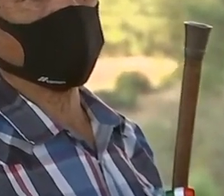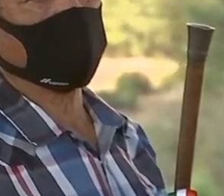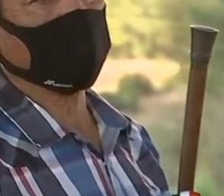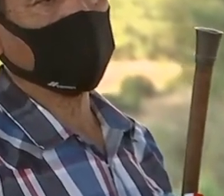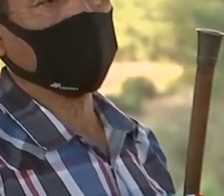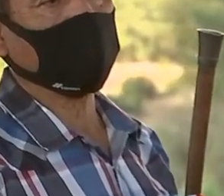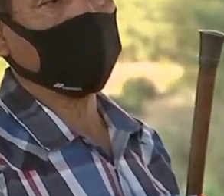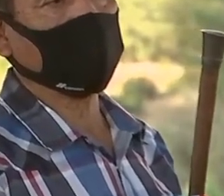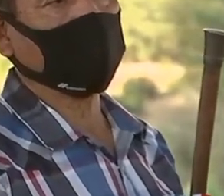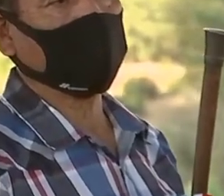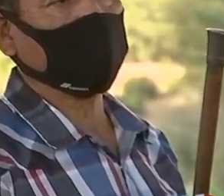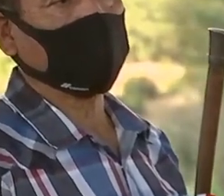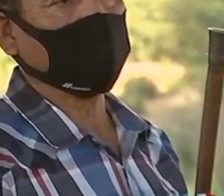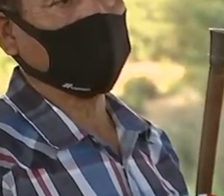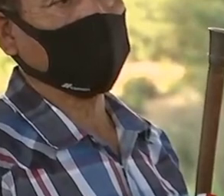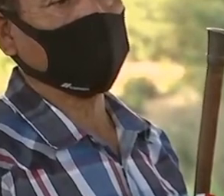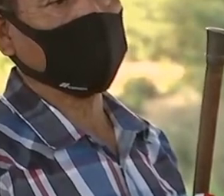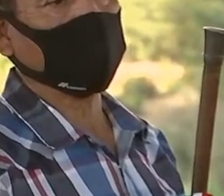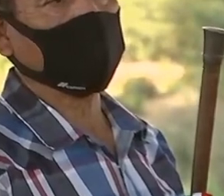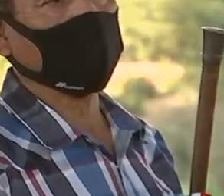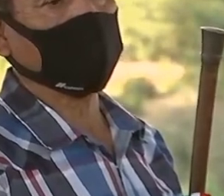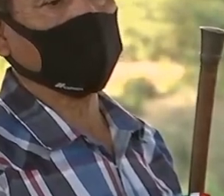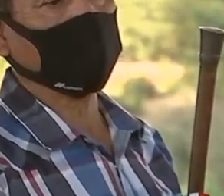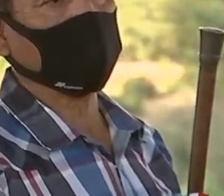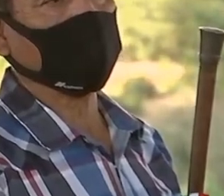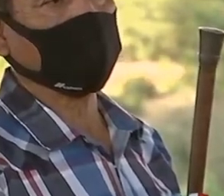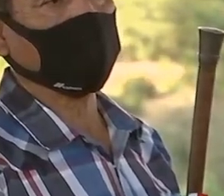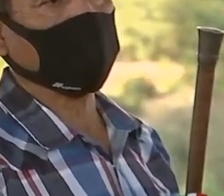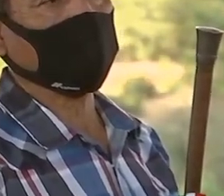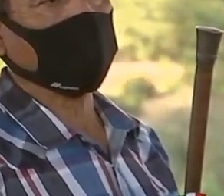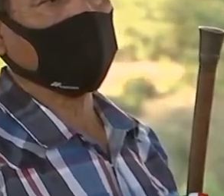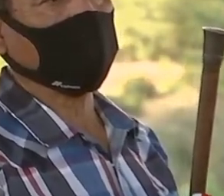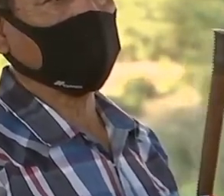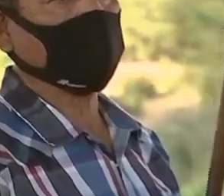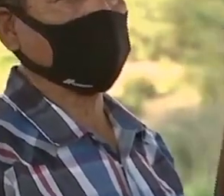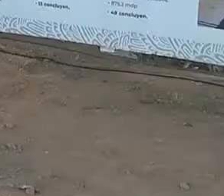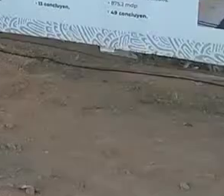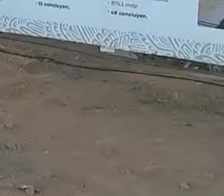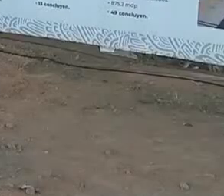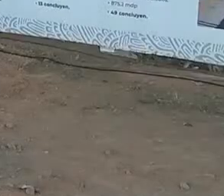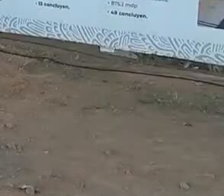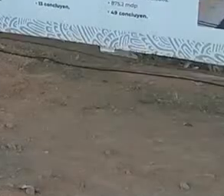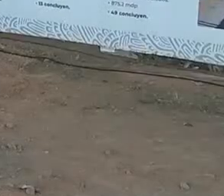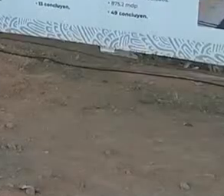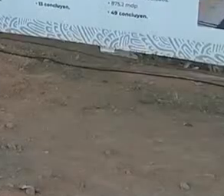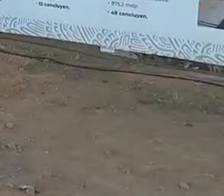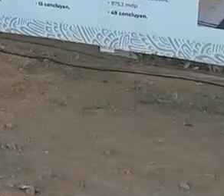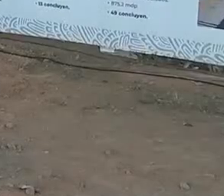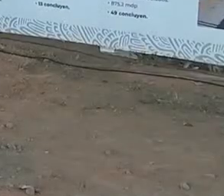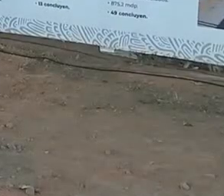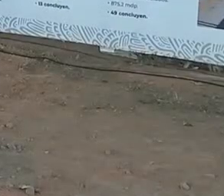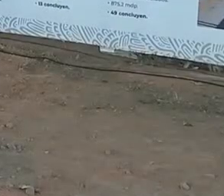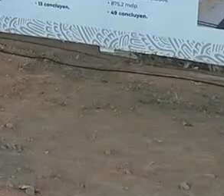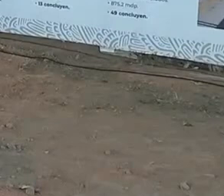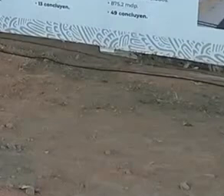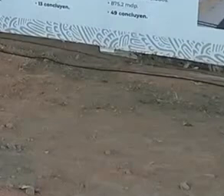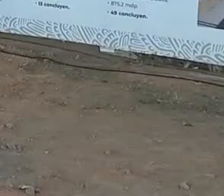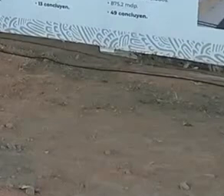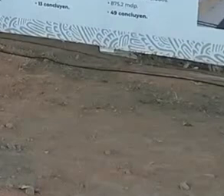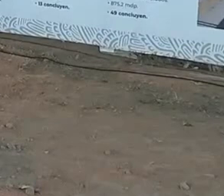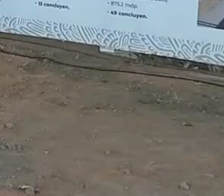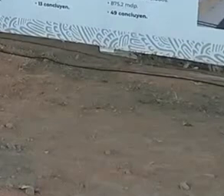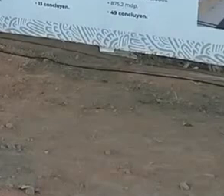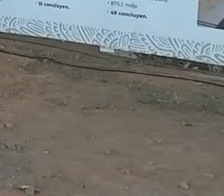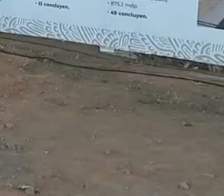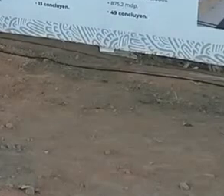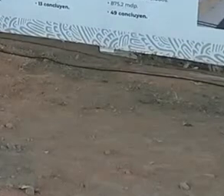las metas son mucho más amplias de lo que los propios presidentes municipales, con la participación del Instituto Nacional